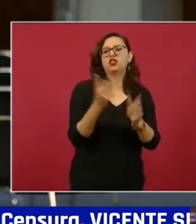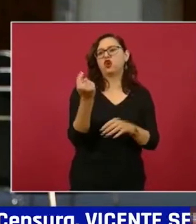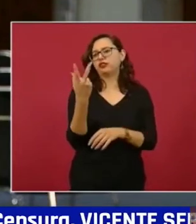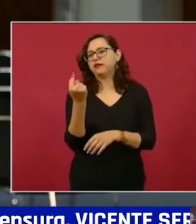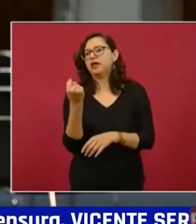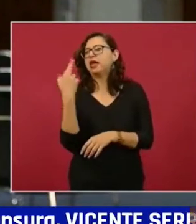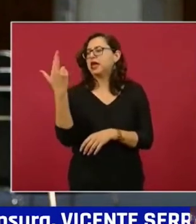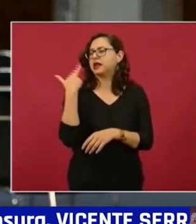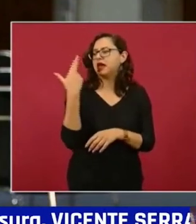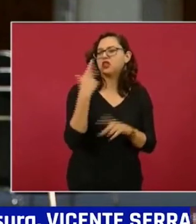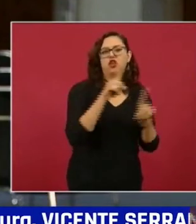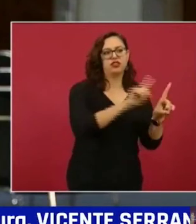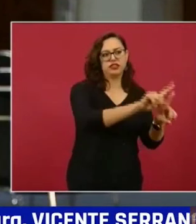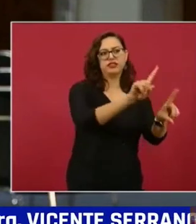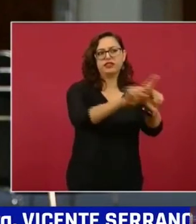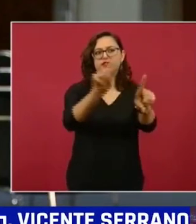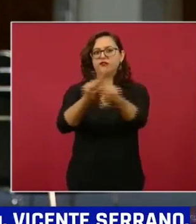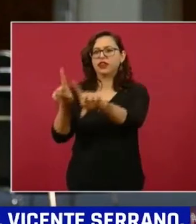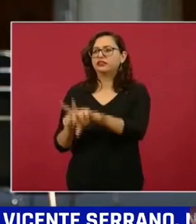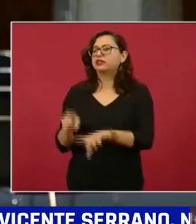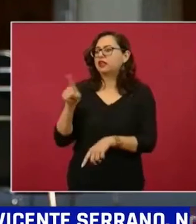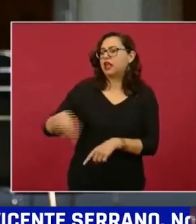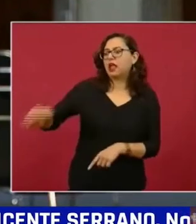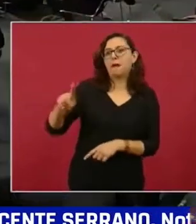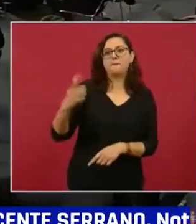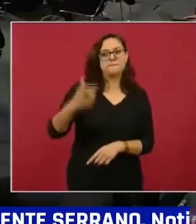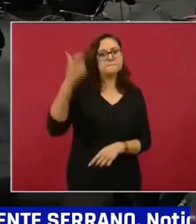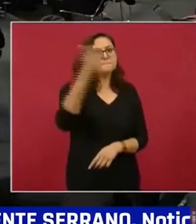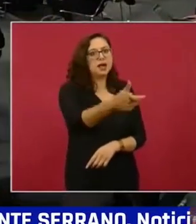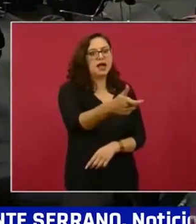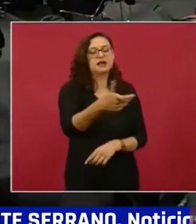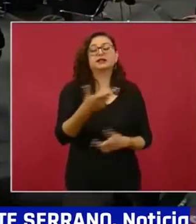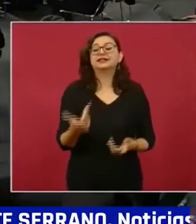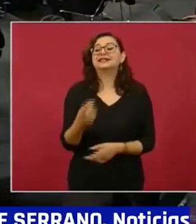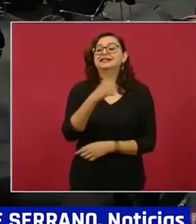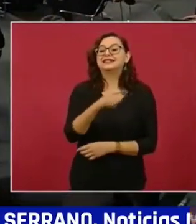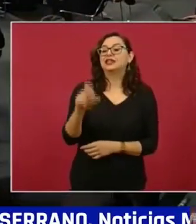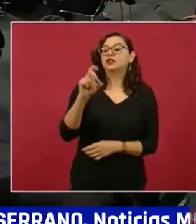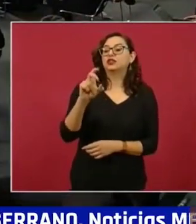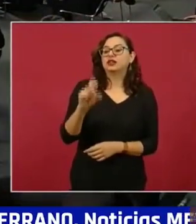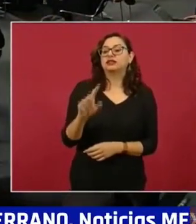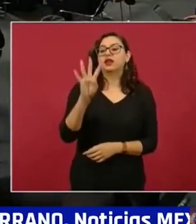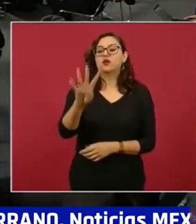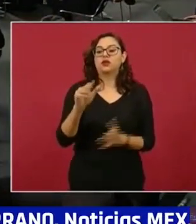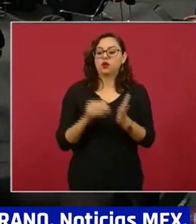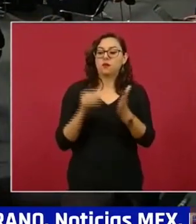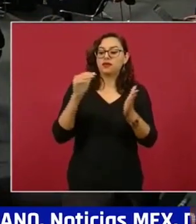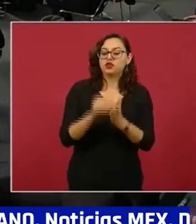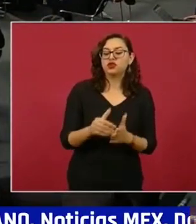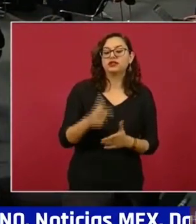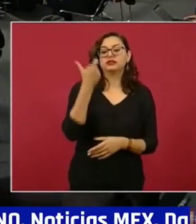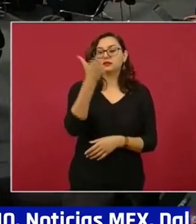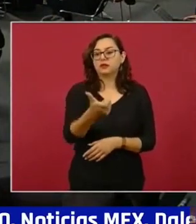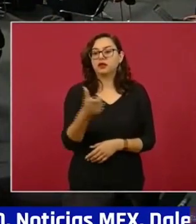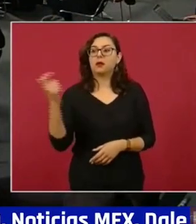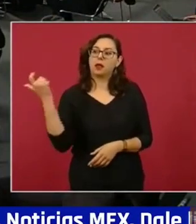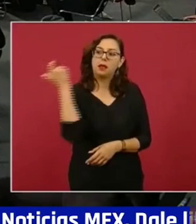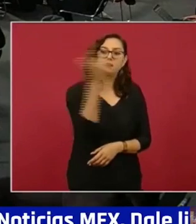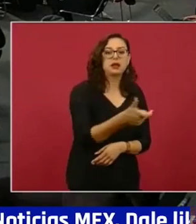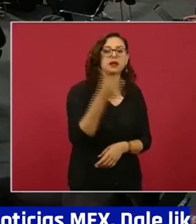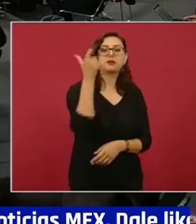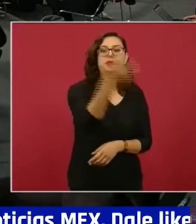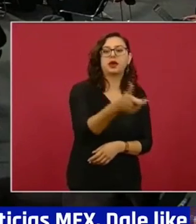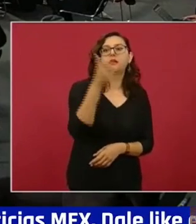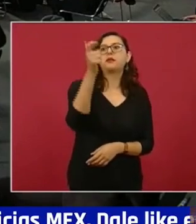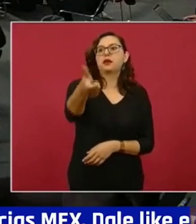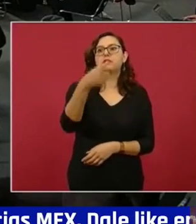cómo la austeridad tiene también que aplicarse hacia los medios. Más de 134 millones de pesos se gastaron en publicidad en medios